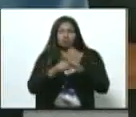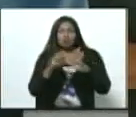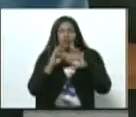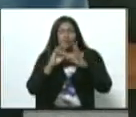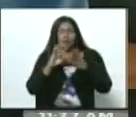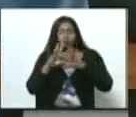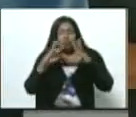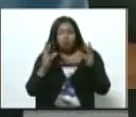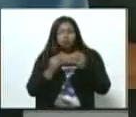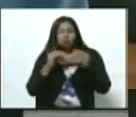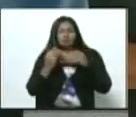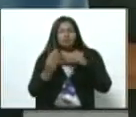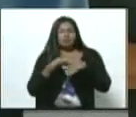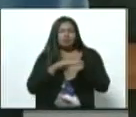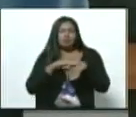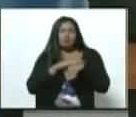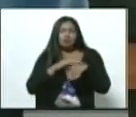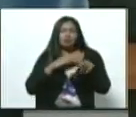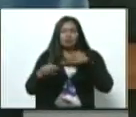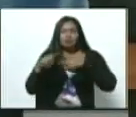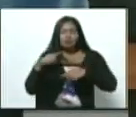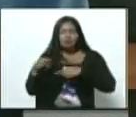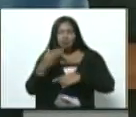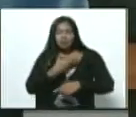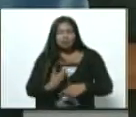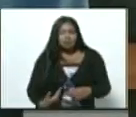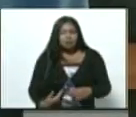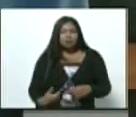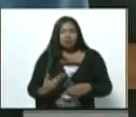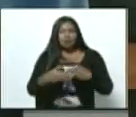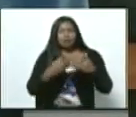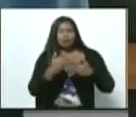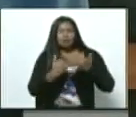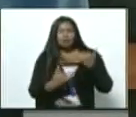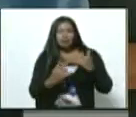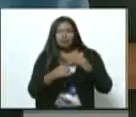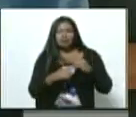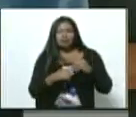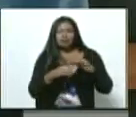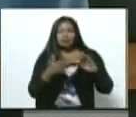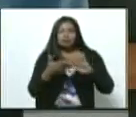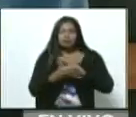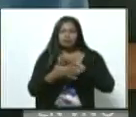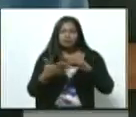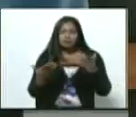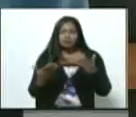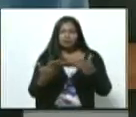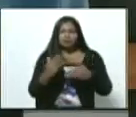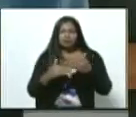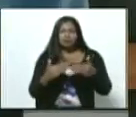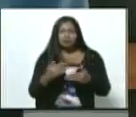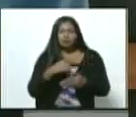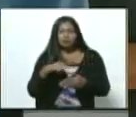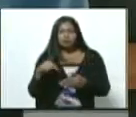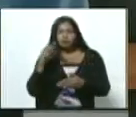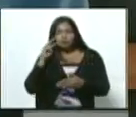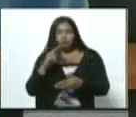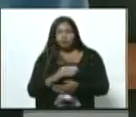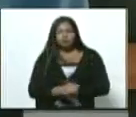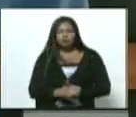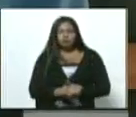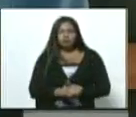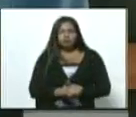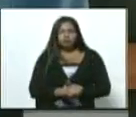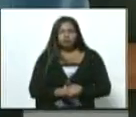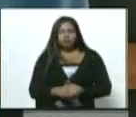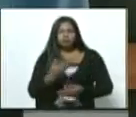resoluciones ministeriales, los decretos presidenciales, hasta llegar al nivel más elemental, que serían los